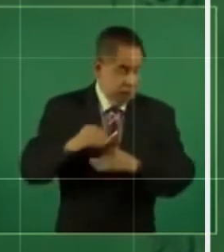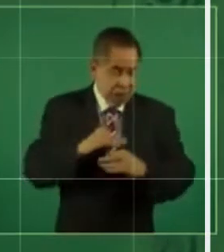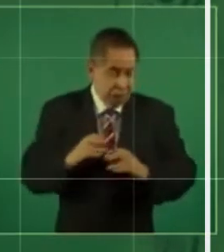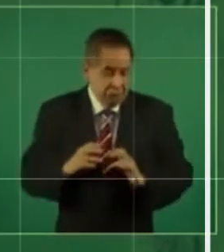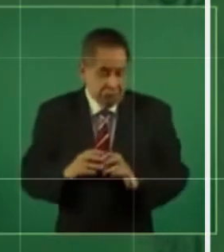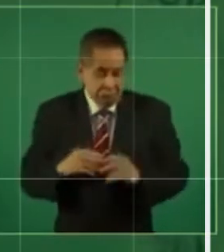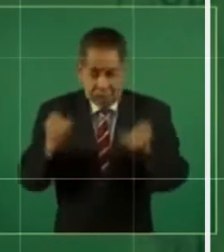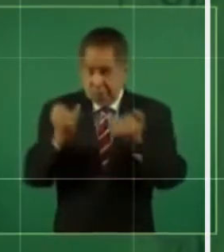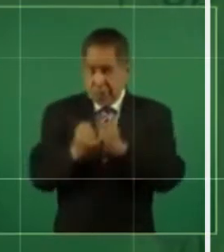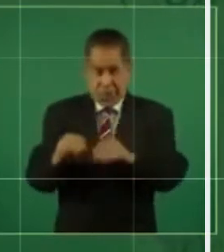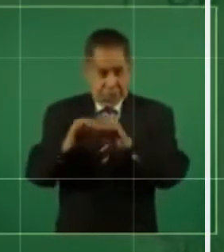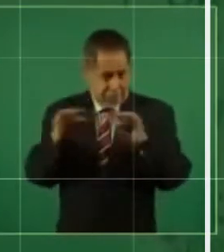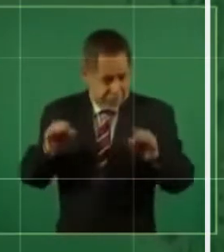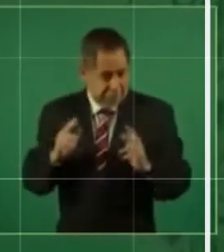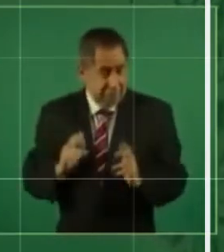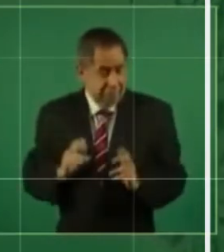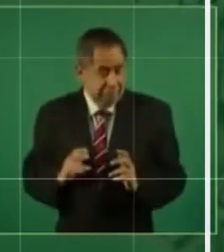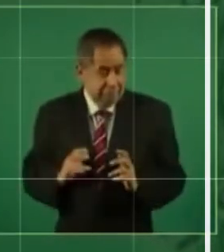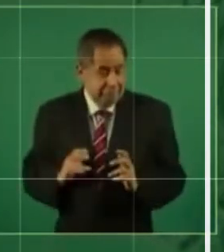por igual